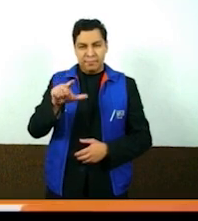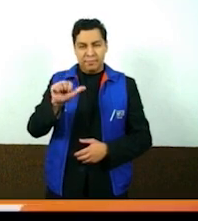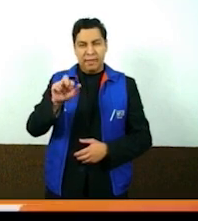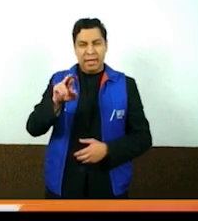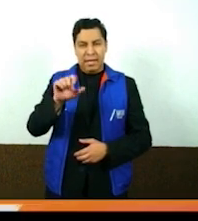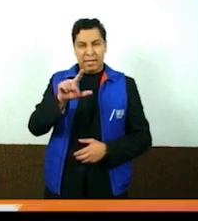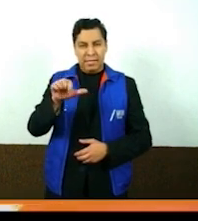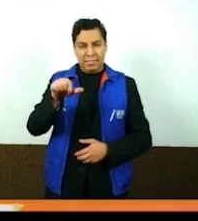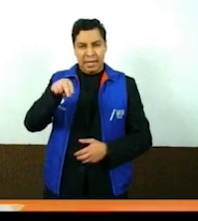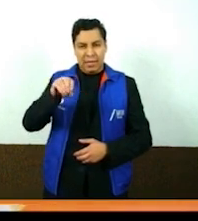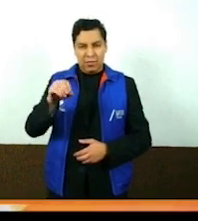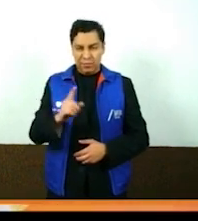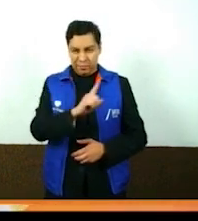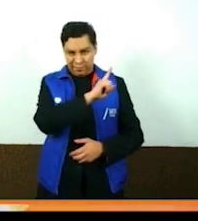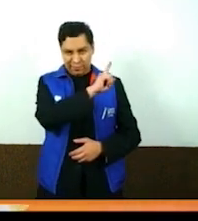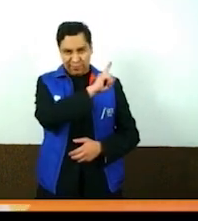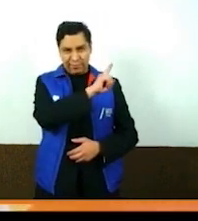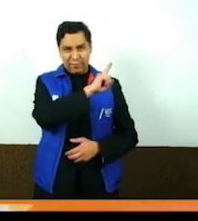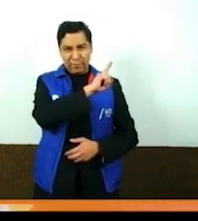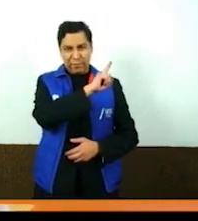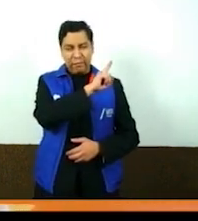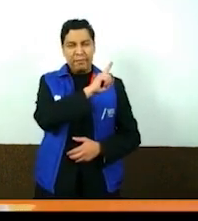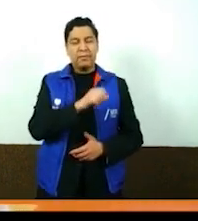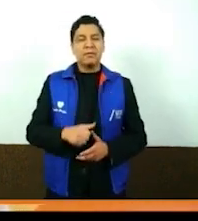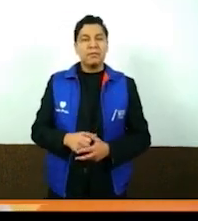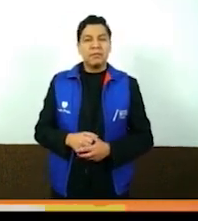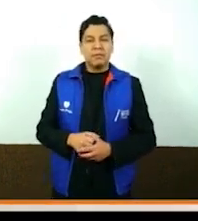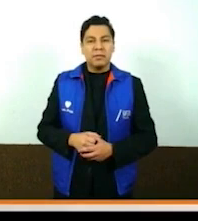Daniel Arellano González,